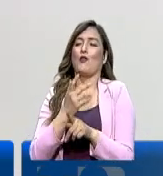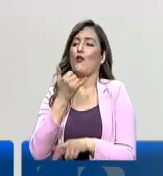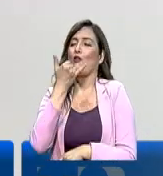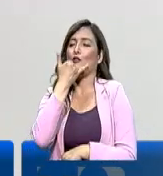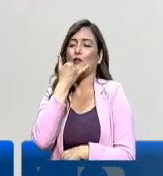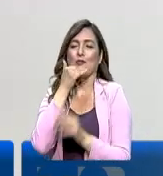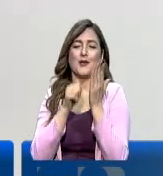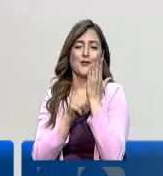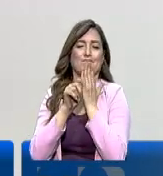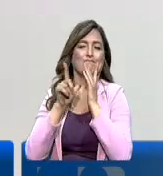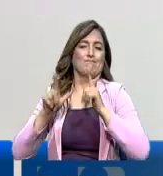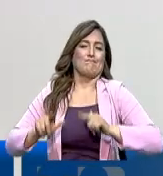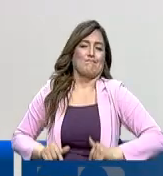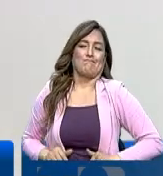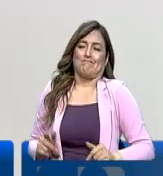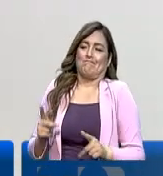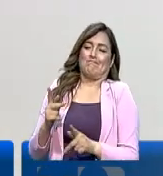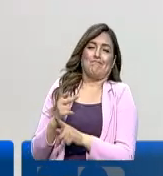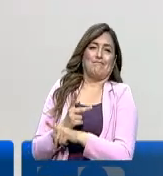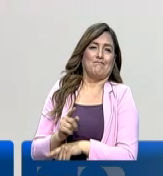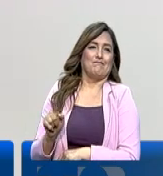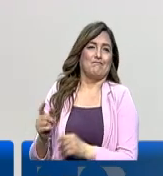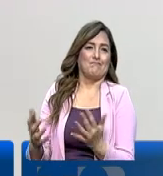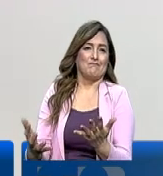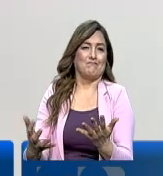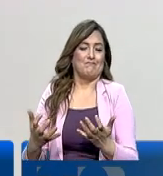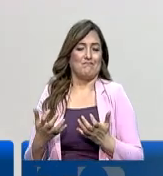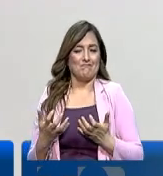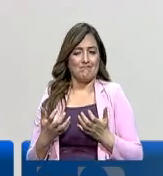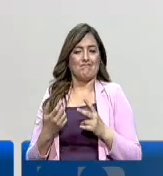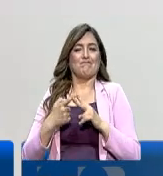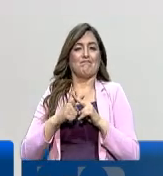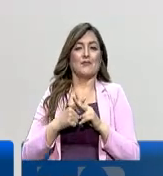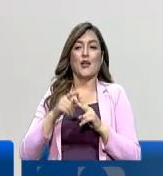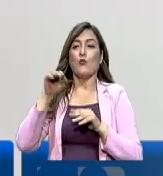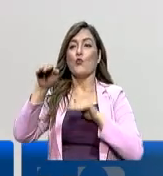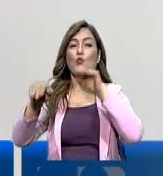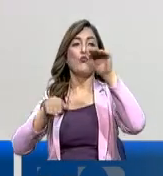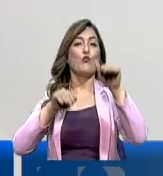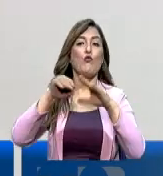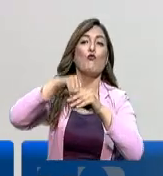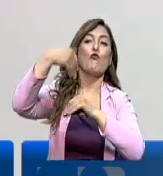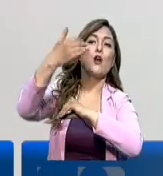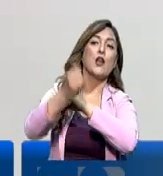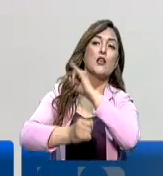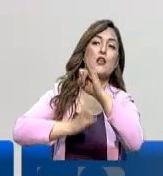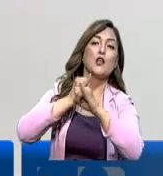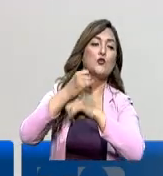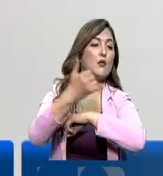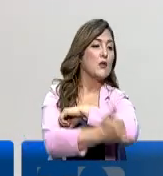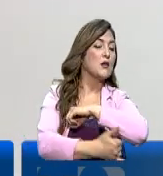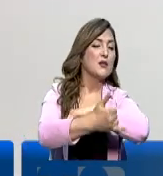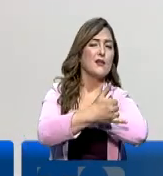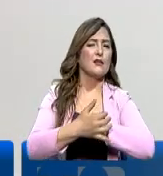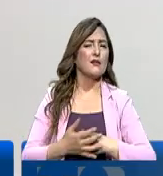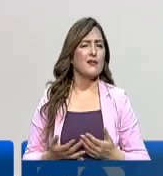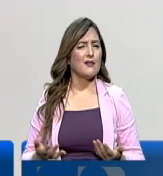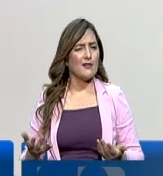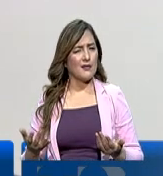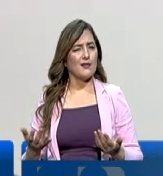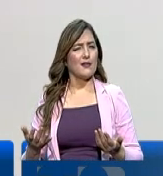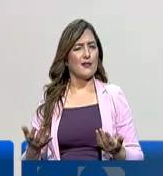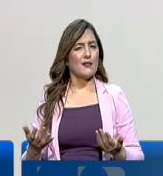al momento el ministerio de salud pública es que debe empezar a buscar oferentes de fuera porque nosotros vamos a